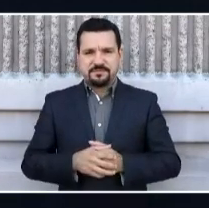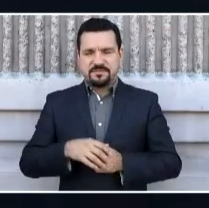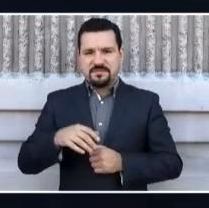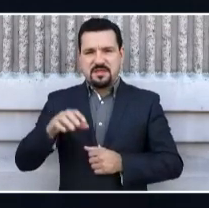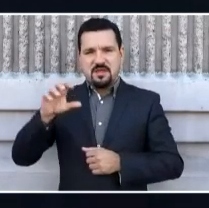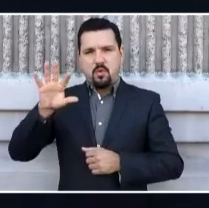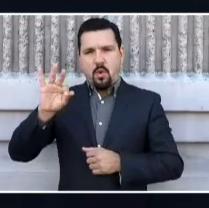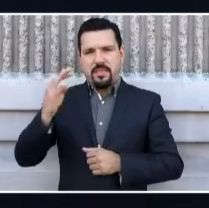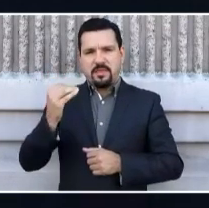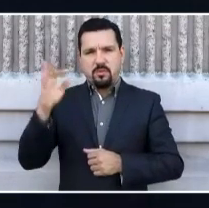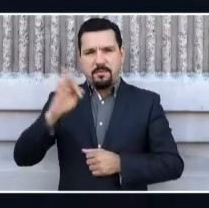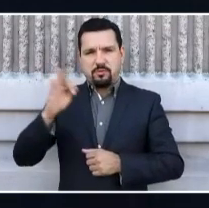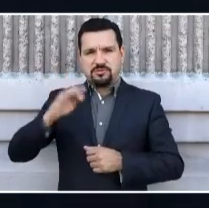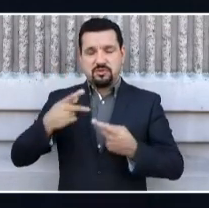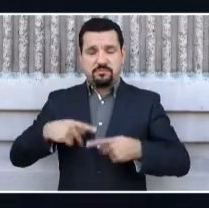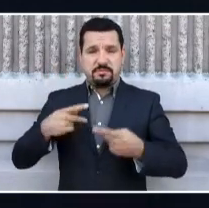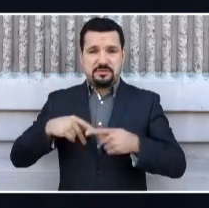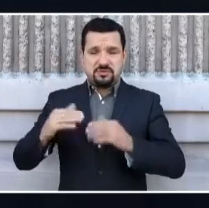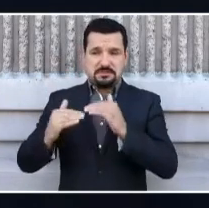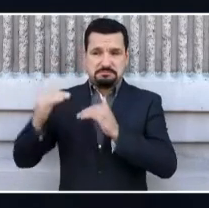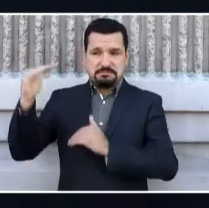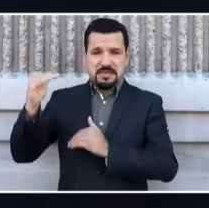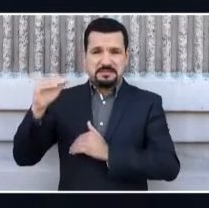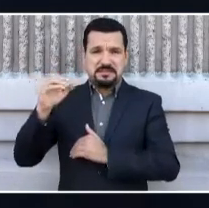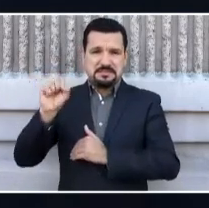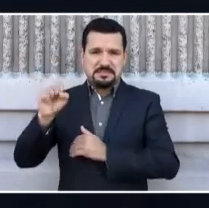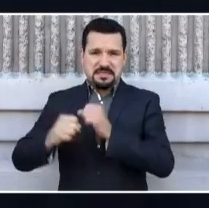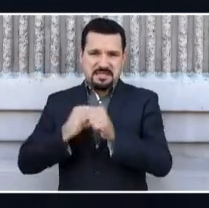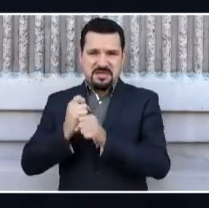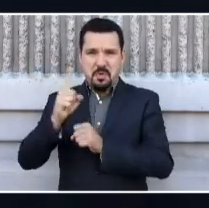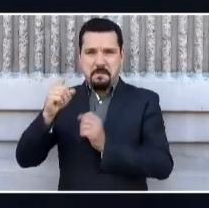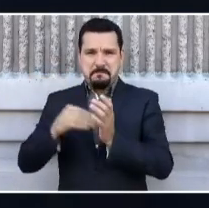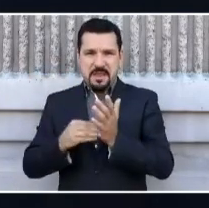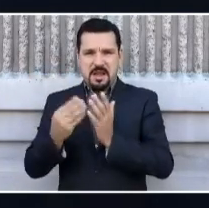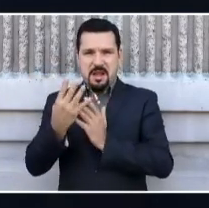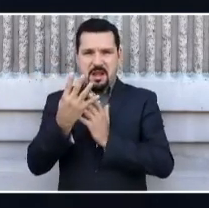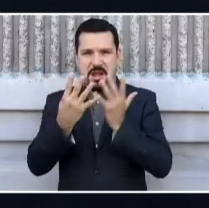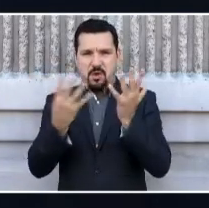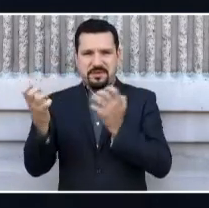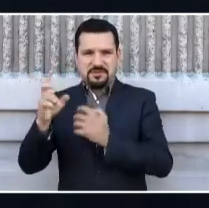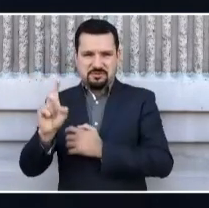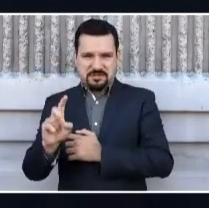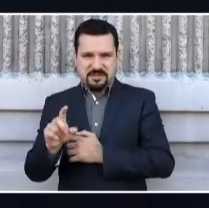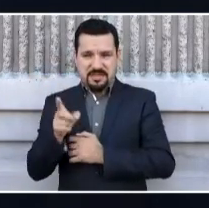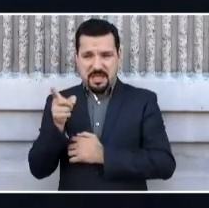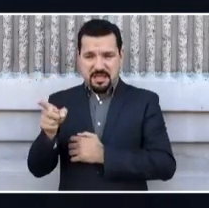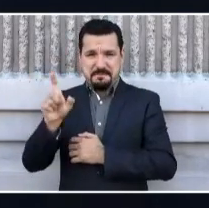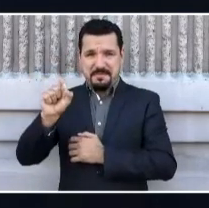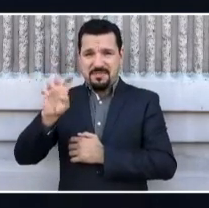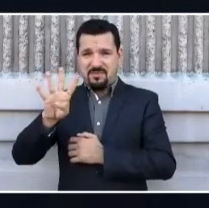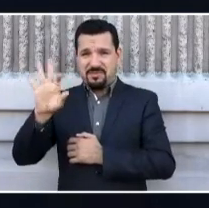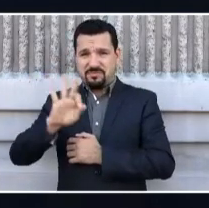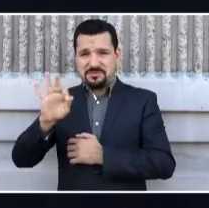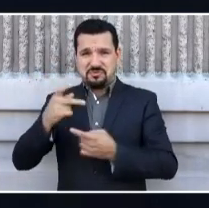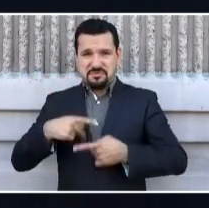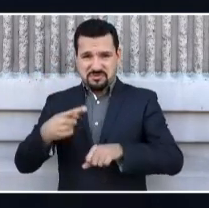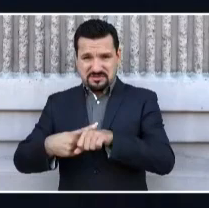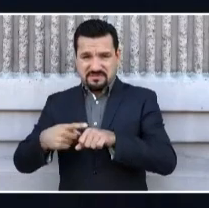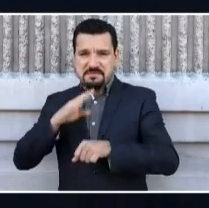restante 49% en personas mayores de 60 años, que son 1,930, y la letalidad es de 24%.